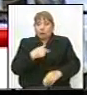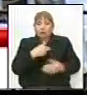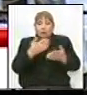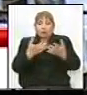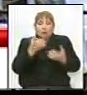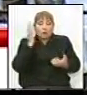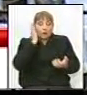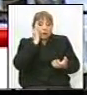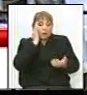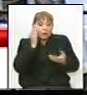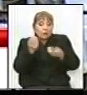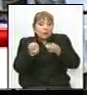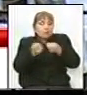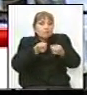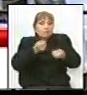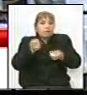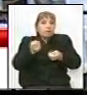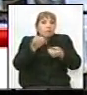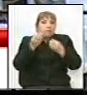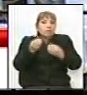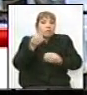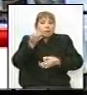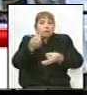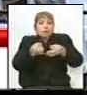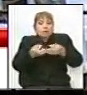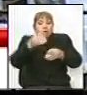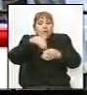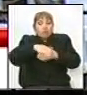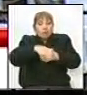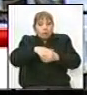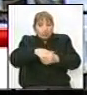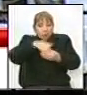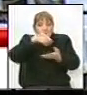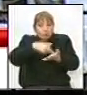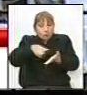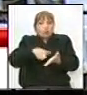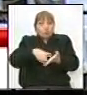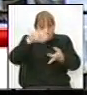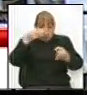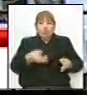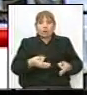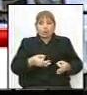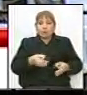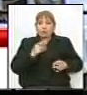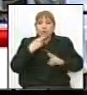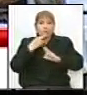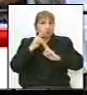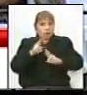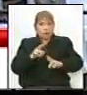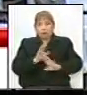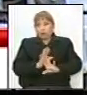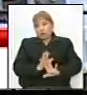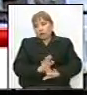saber administrativamente, el Jurado Nacional de Elecciones ha enviado un documento oficial y no ha respondido.